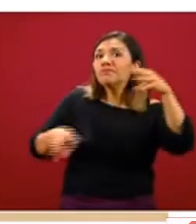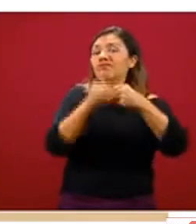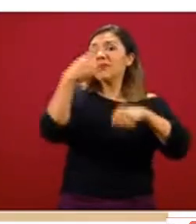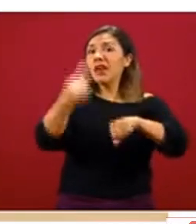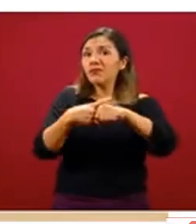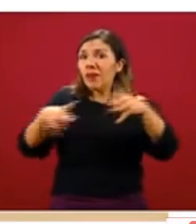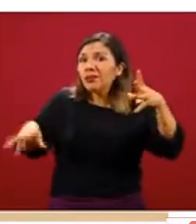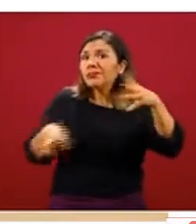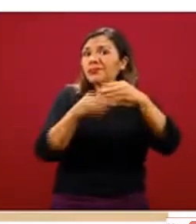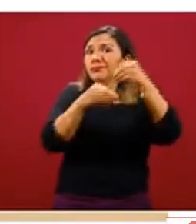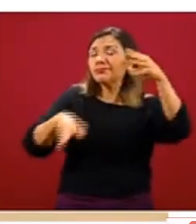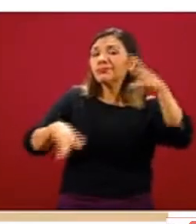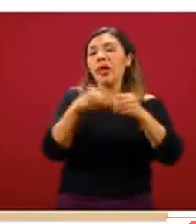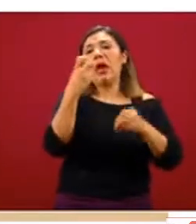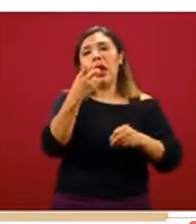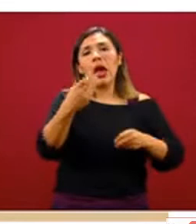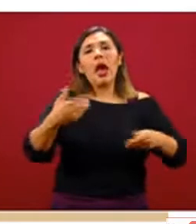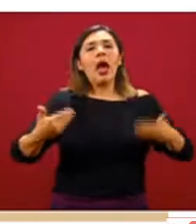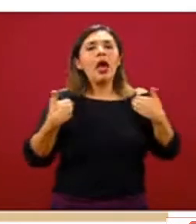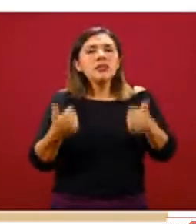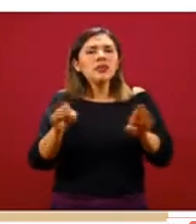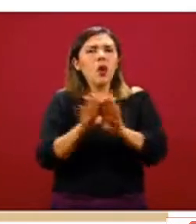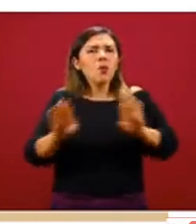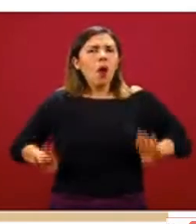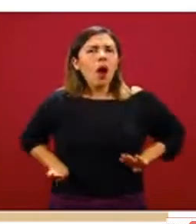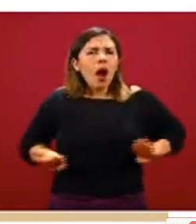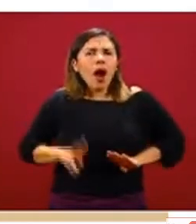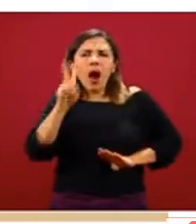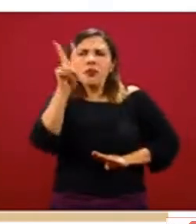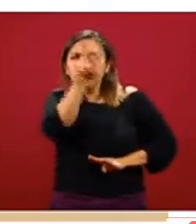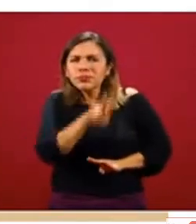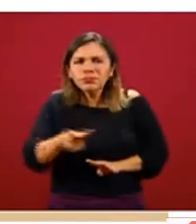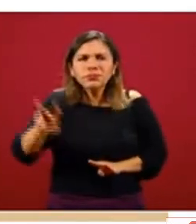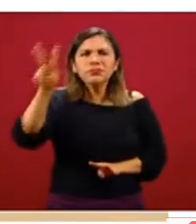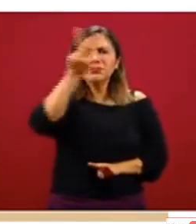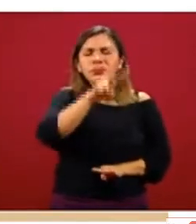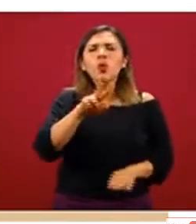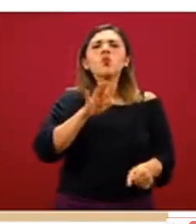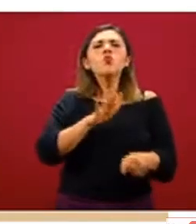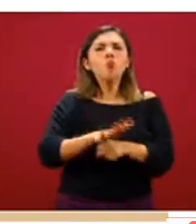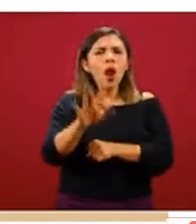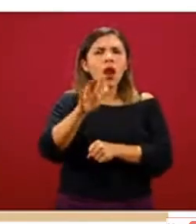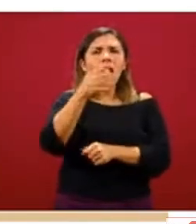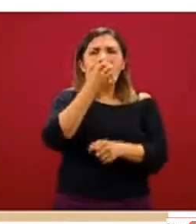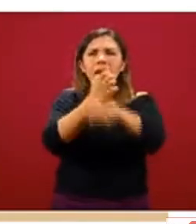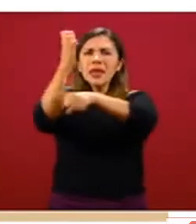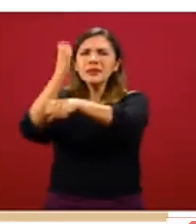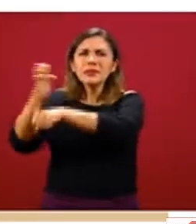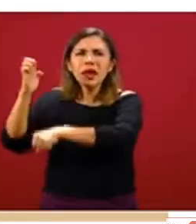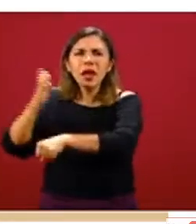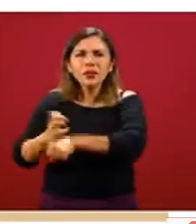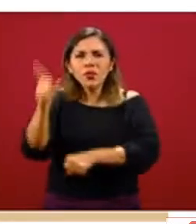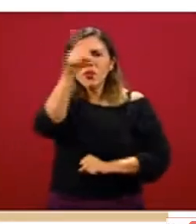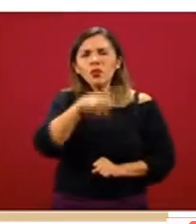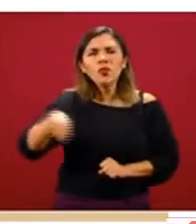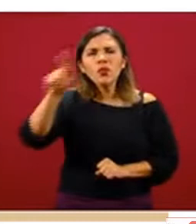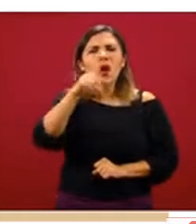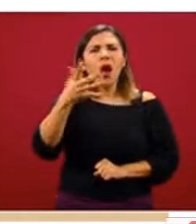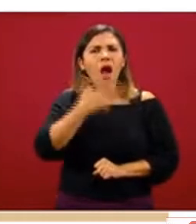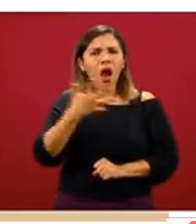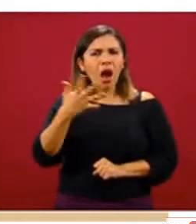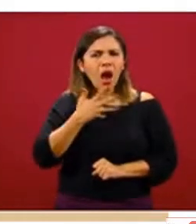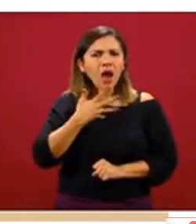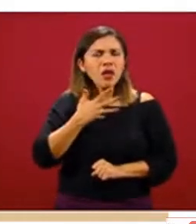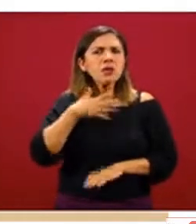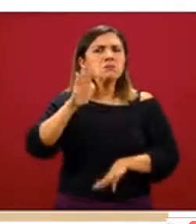los anteriores, entonces para así poder tener una mejor visualización de cuáles son las entidades federativas que están